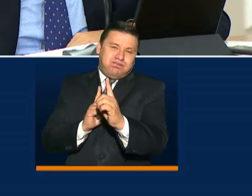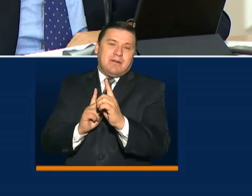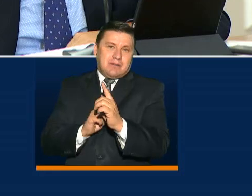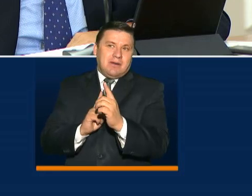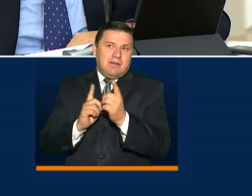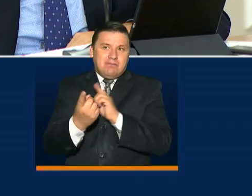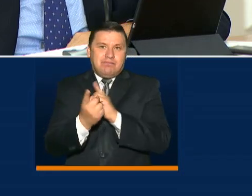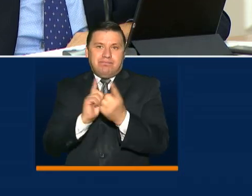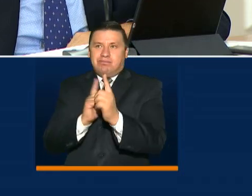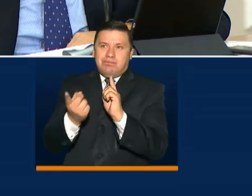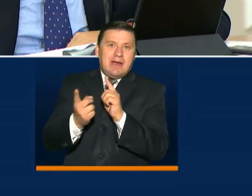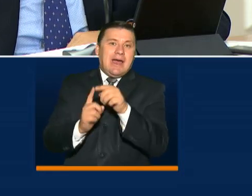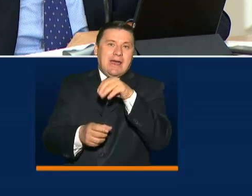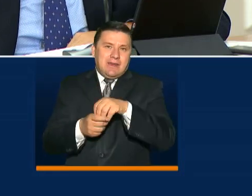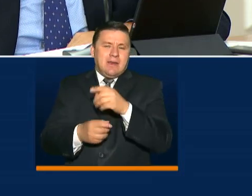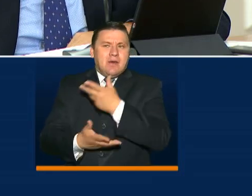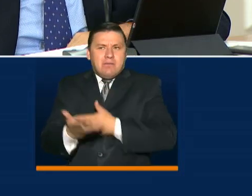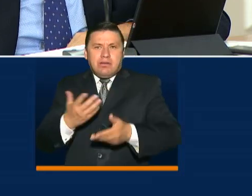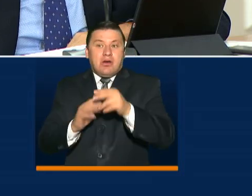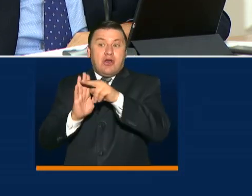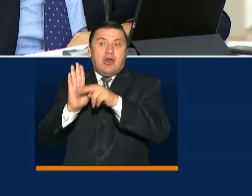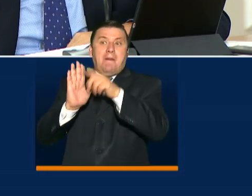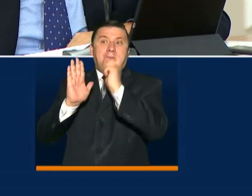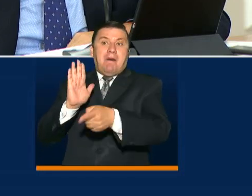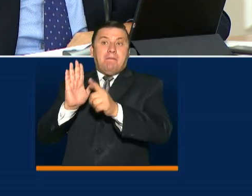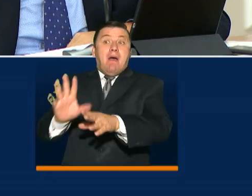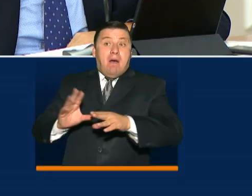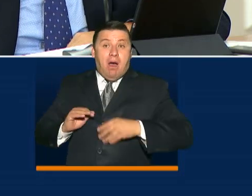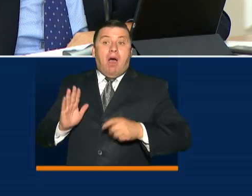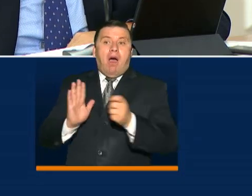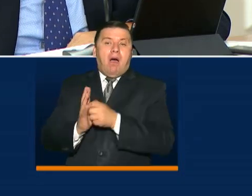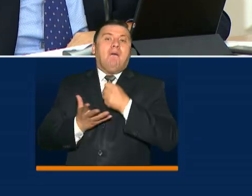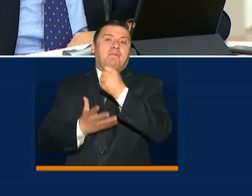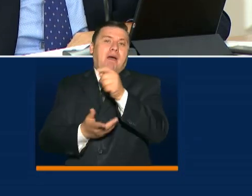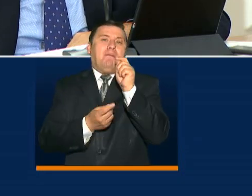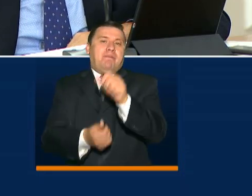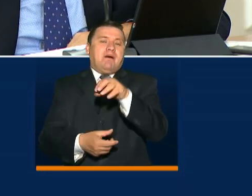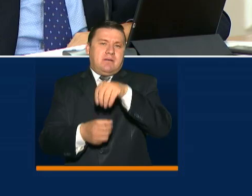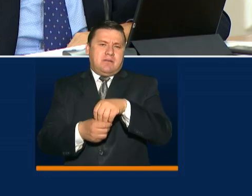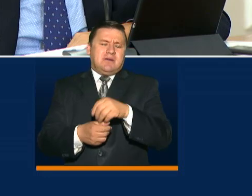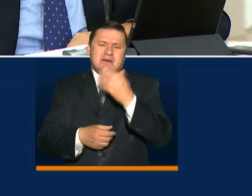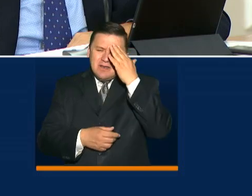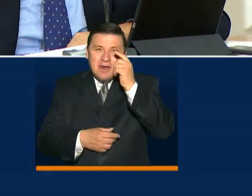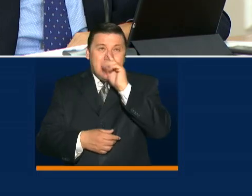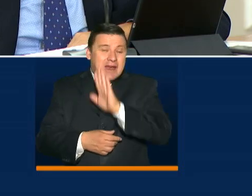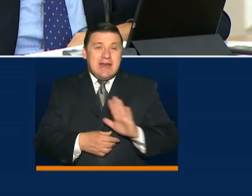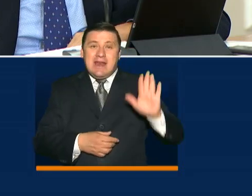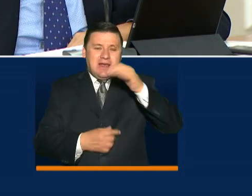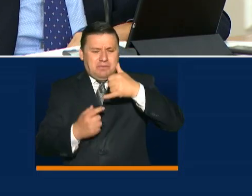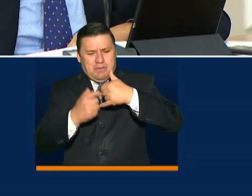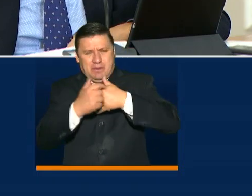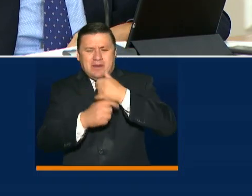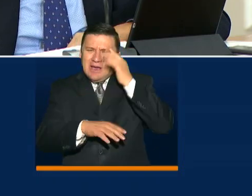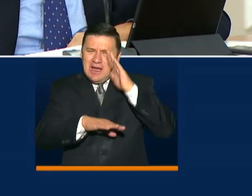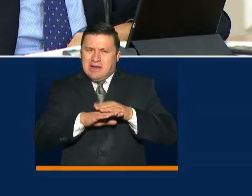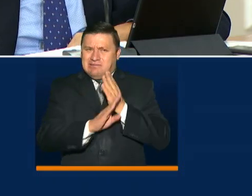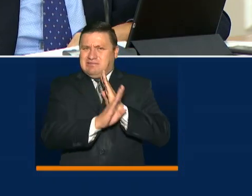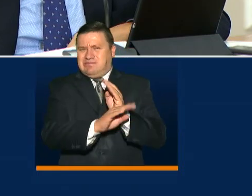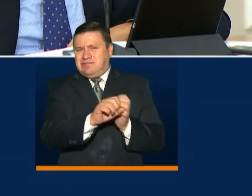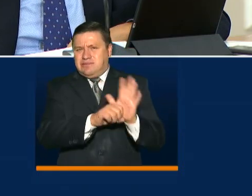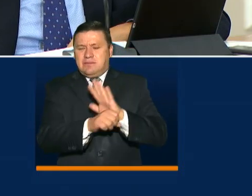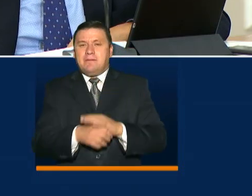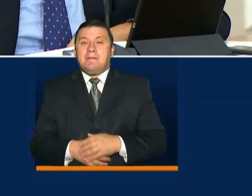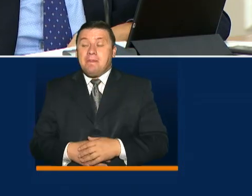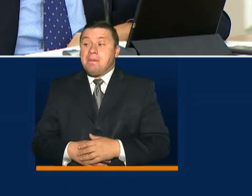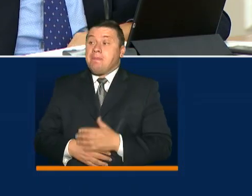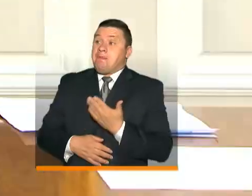pero hacerlo también en armonía con muchas de las normas que se han tomado desde el orden nacional y local para la prevención de la pandemia. Algo que también quiero